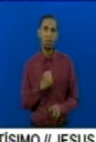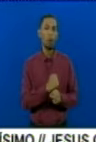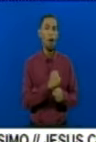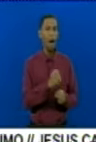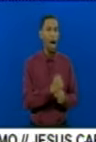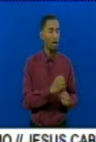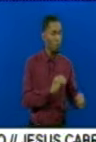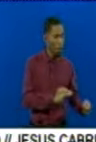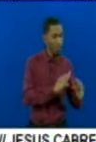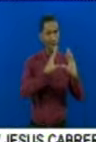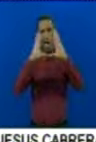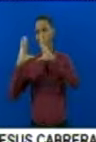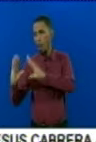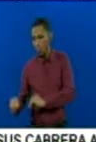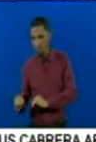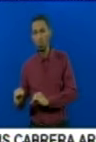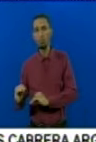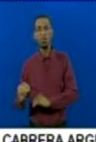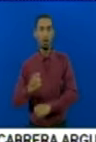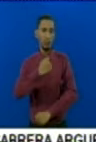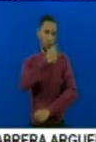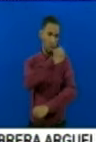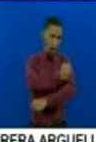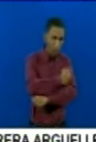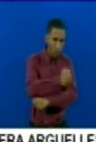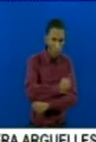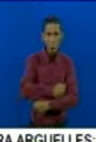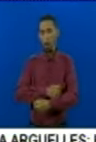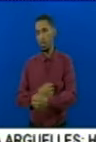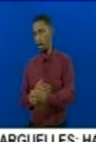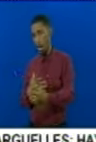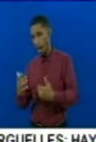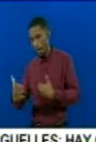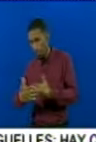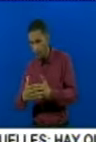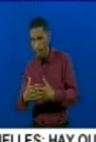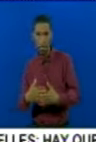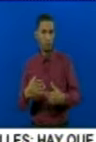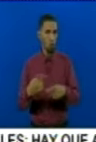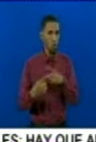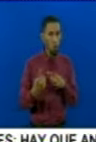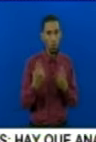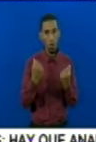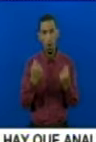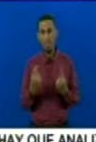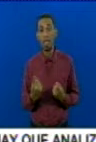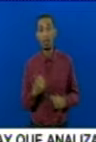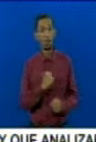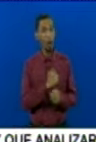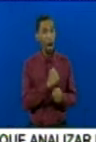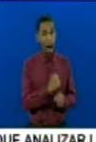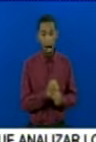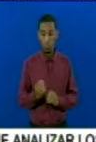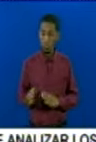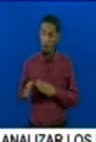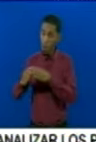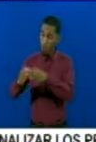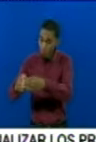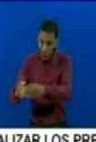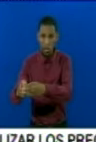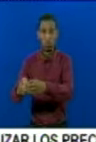operación puerto, transporte, economía interna, que como regla trabaja 24 horas en el puerto, en